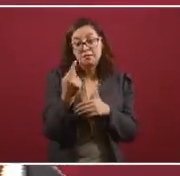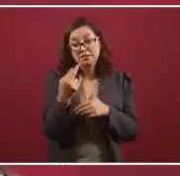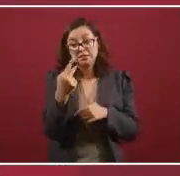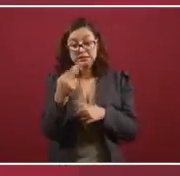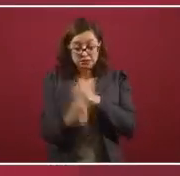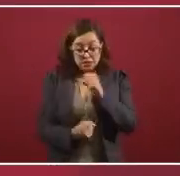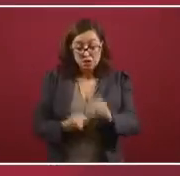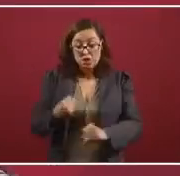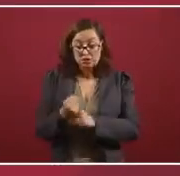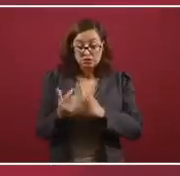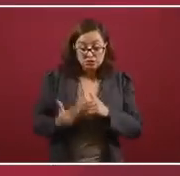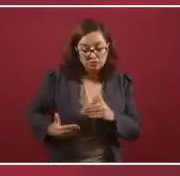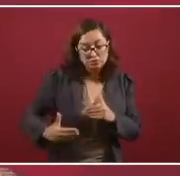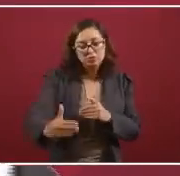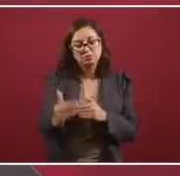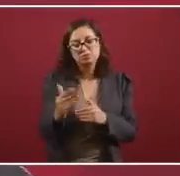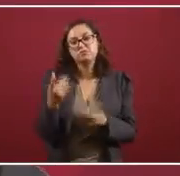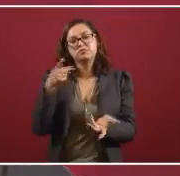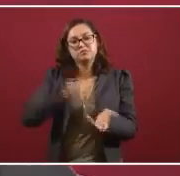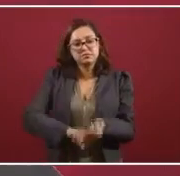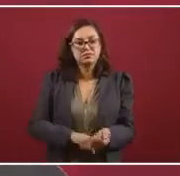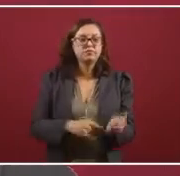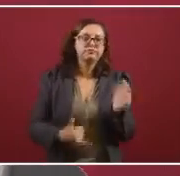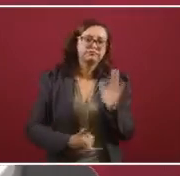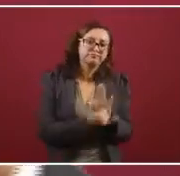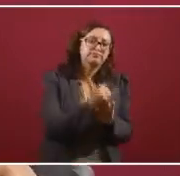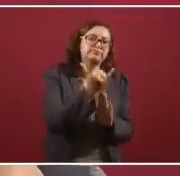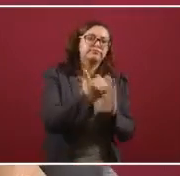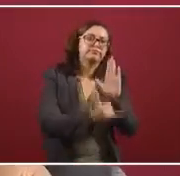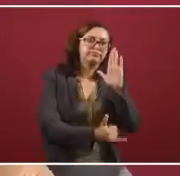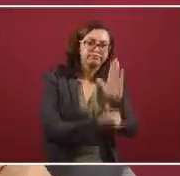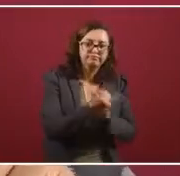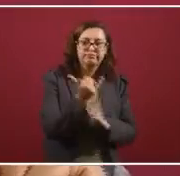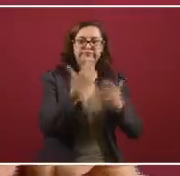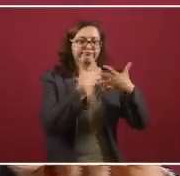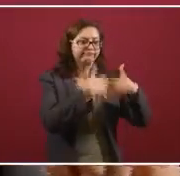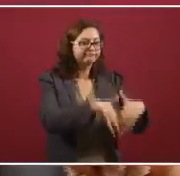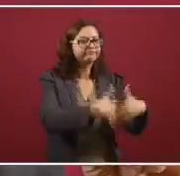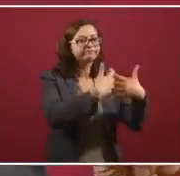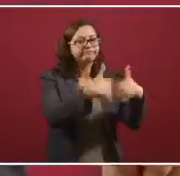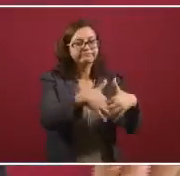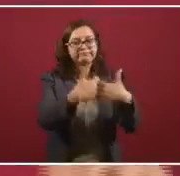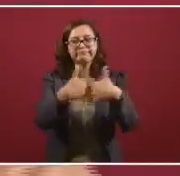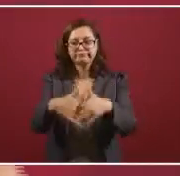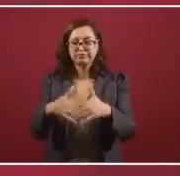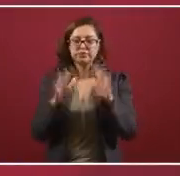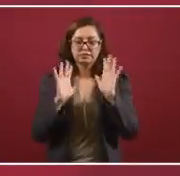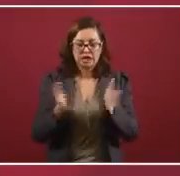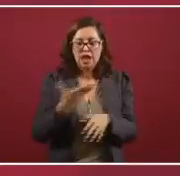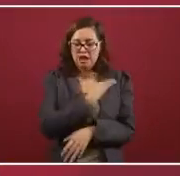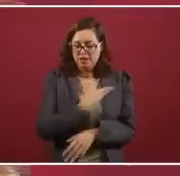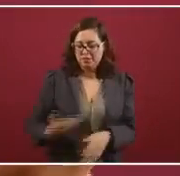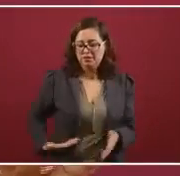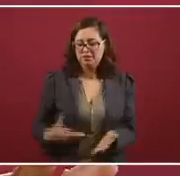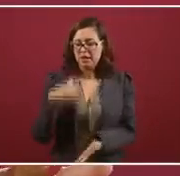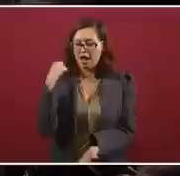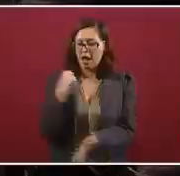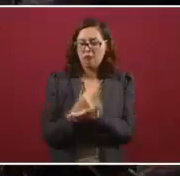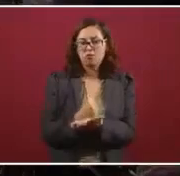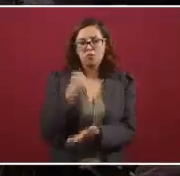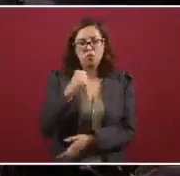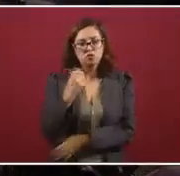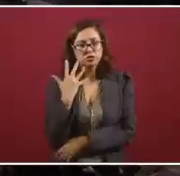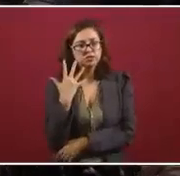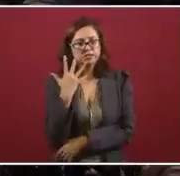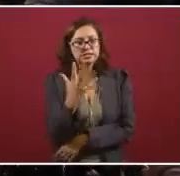va a dar tiempo para poder construir las centrales que el presidente ha aprobado. Tenemos 5 proyectos